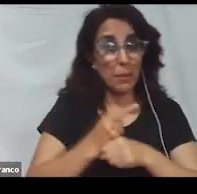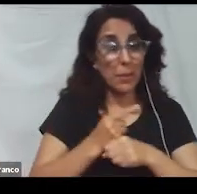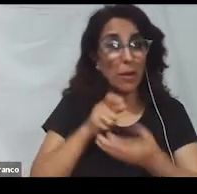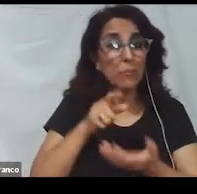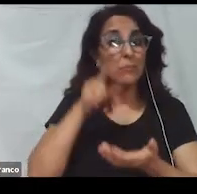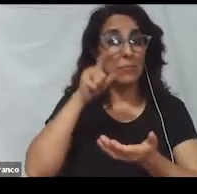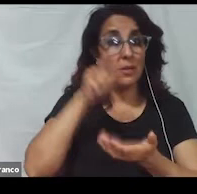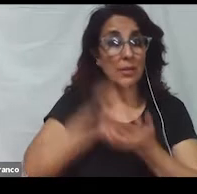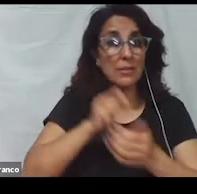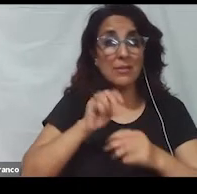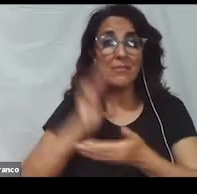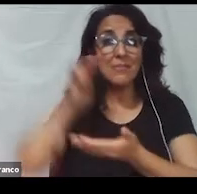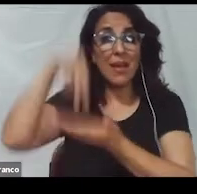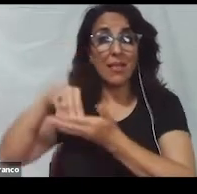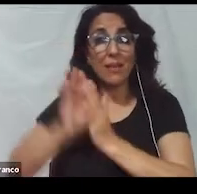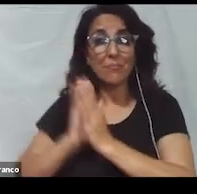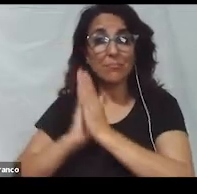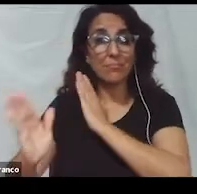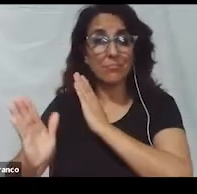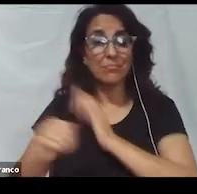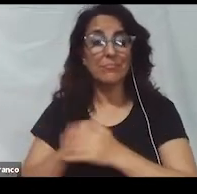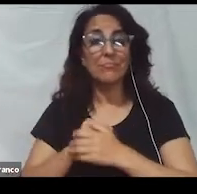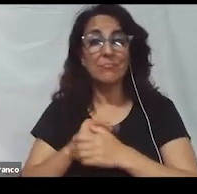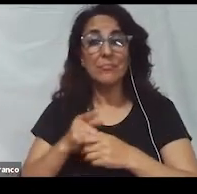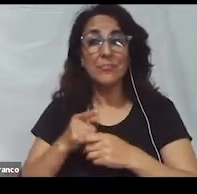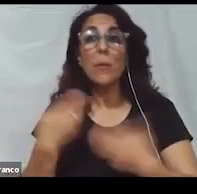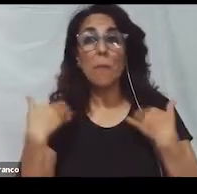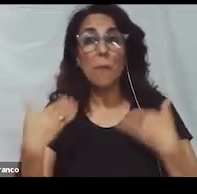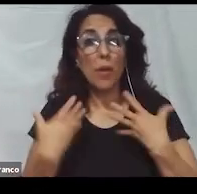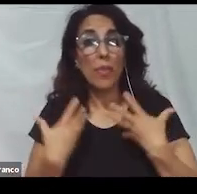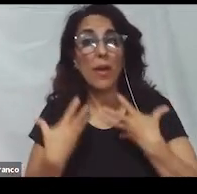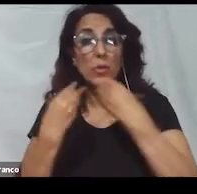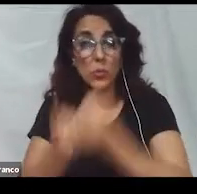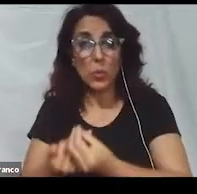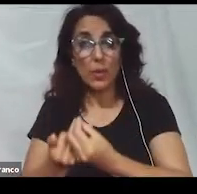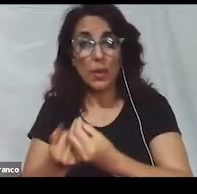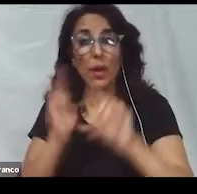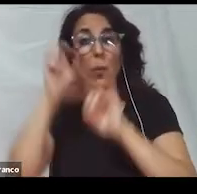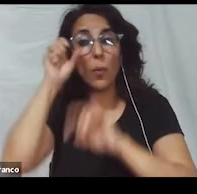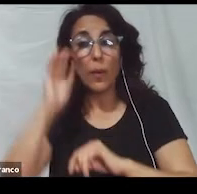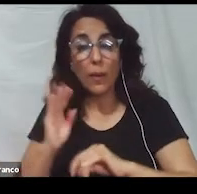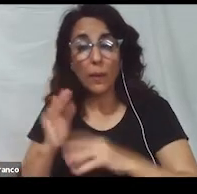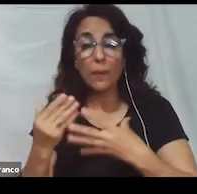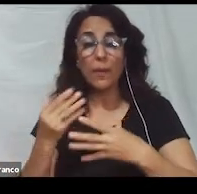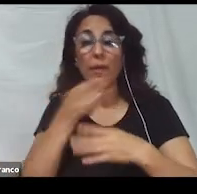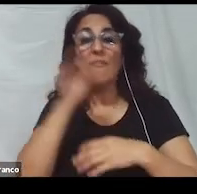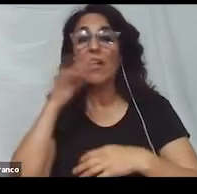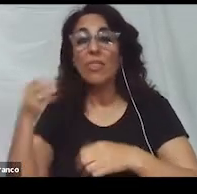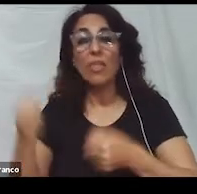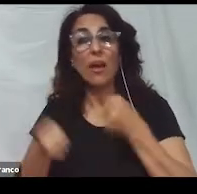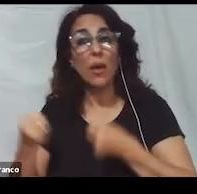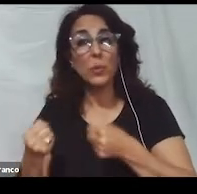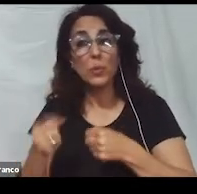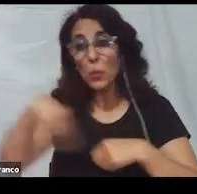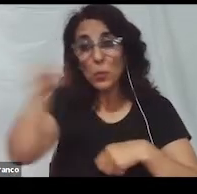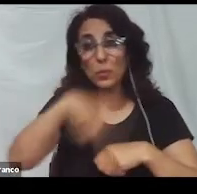botón de saltar a contenido. Y segundo, porque puede ayudarles también en este tipo de situaciones, como les comentaba, de la web que vende autos. ¿Por